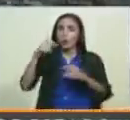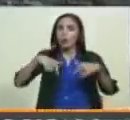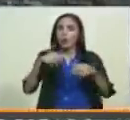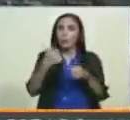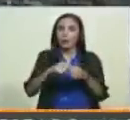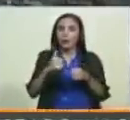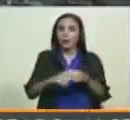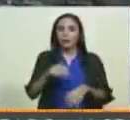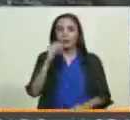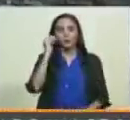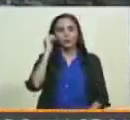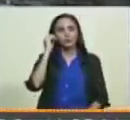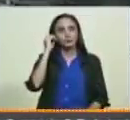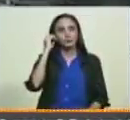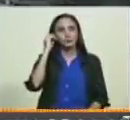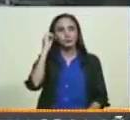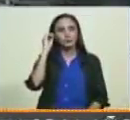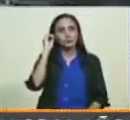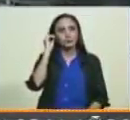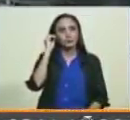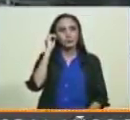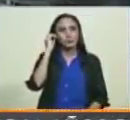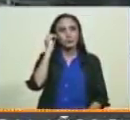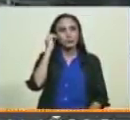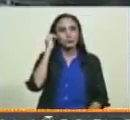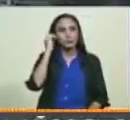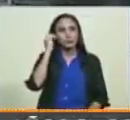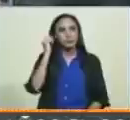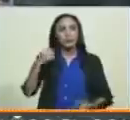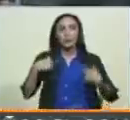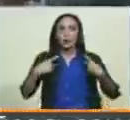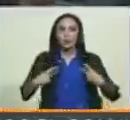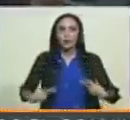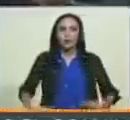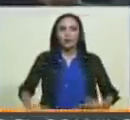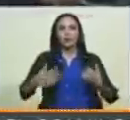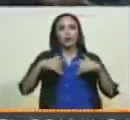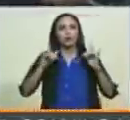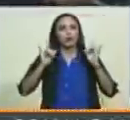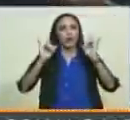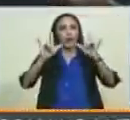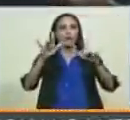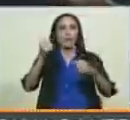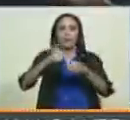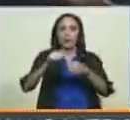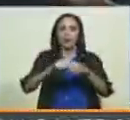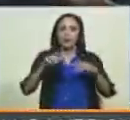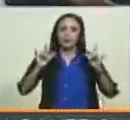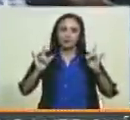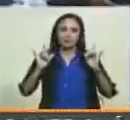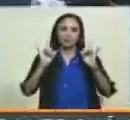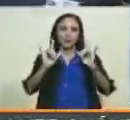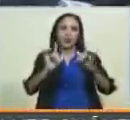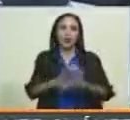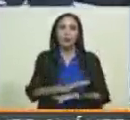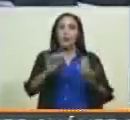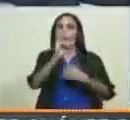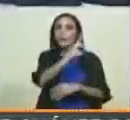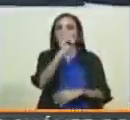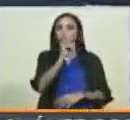Maracaibo, lo juro por mi ser, lo juro por mi vida. Te amo, Maracaibo, te amo,